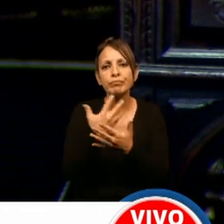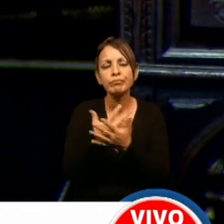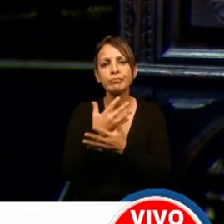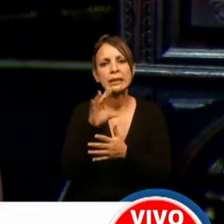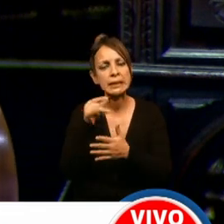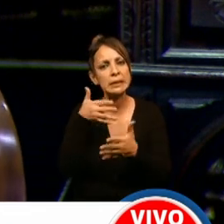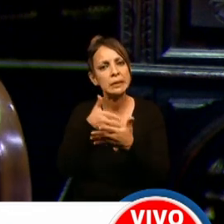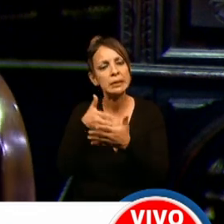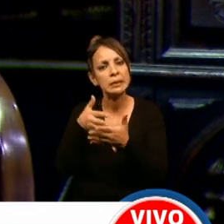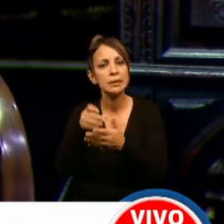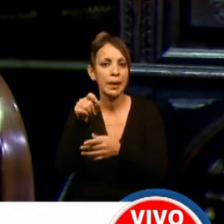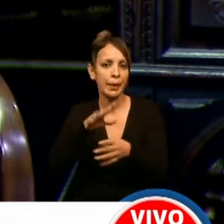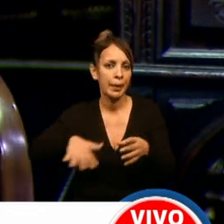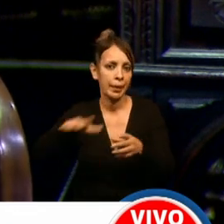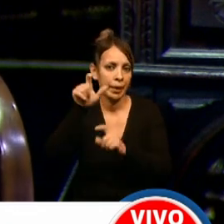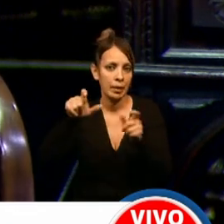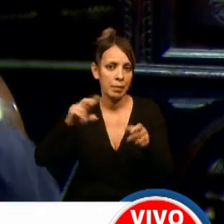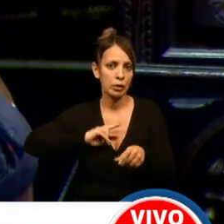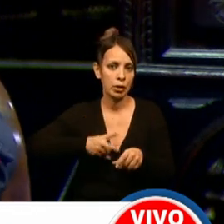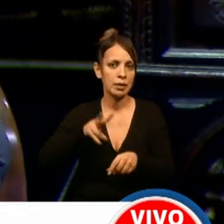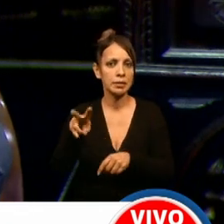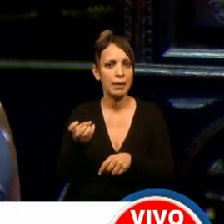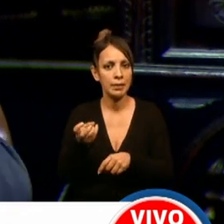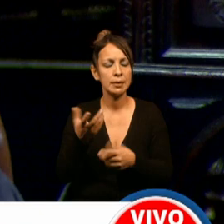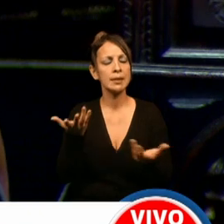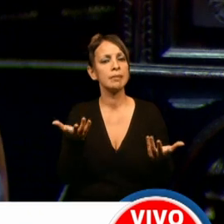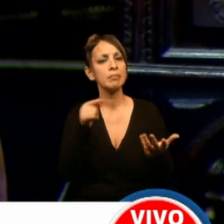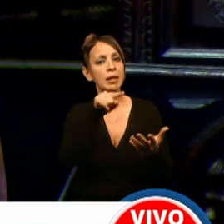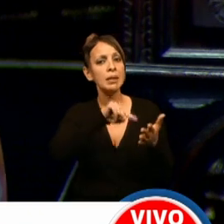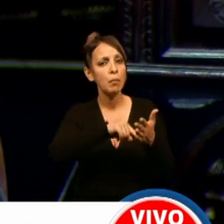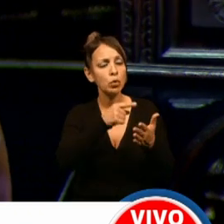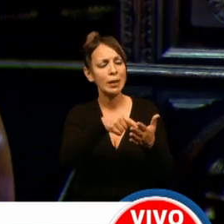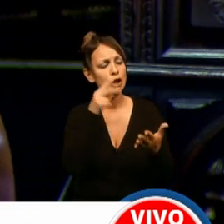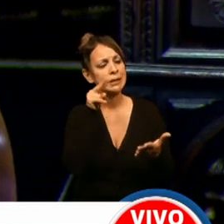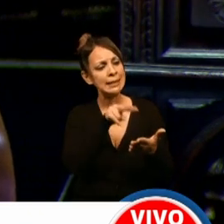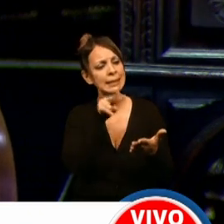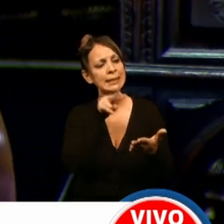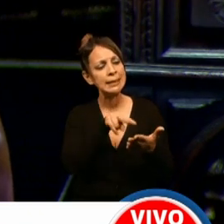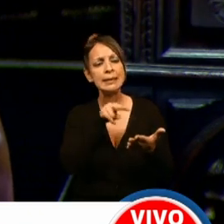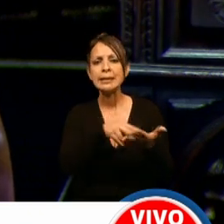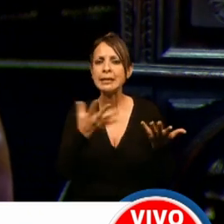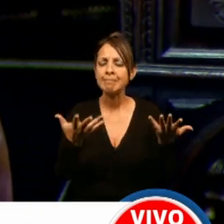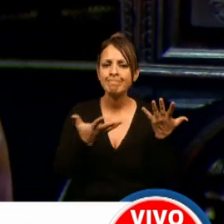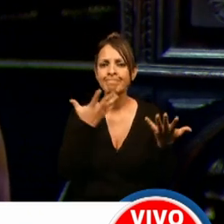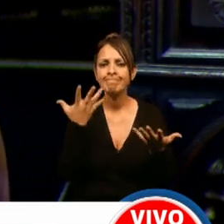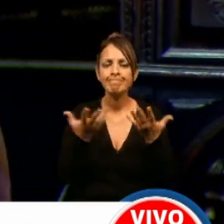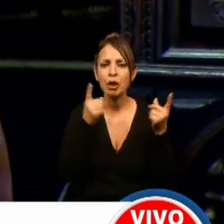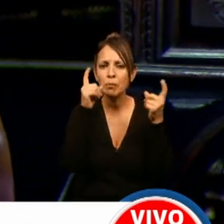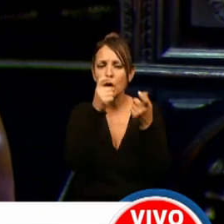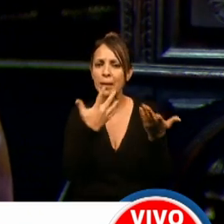de este colectivo entonces y ahí tengo una un problema que no que ahora que no puedo soslayar